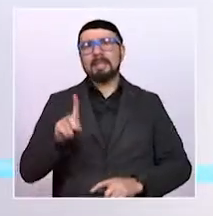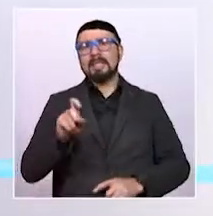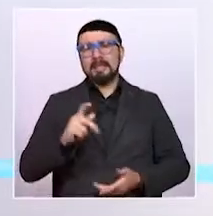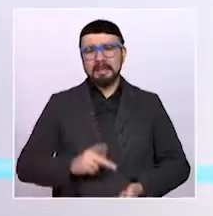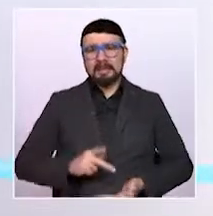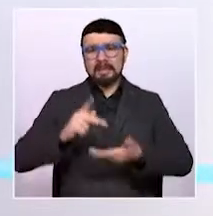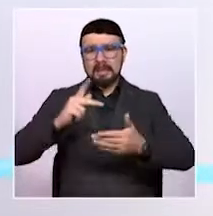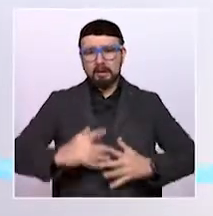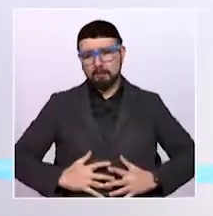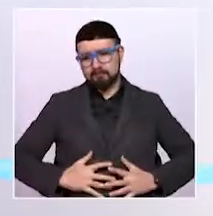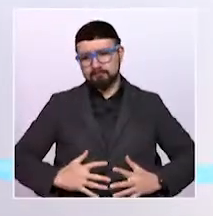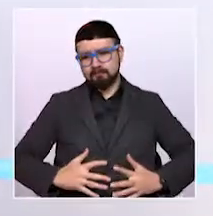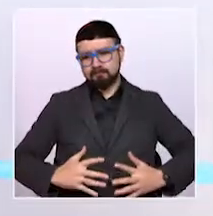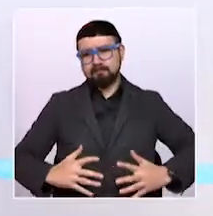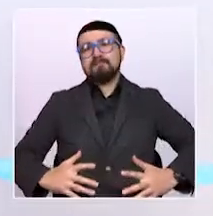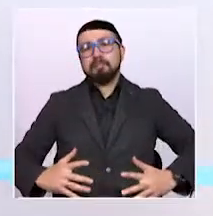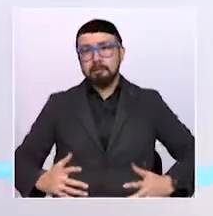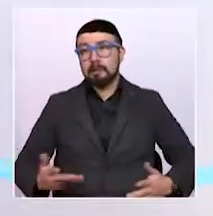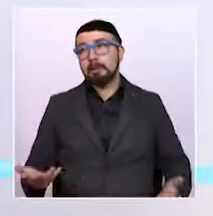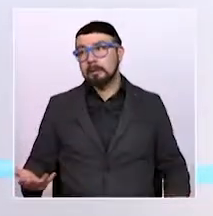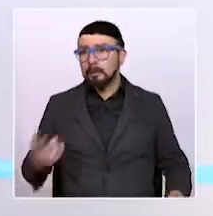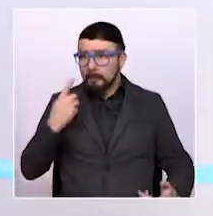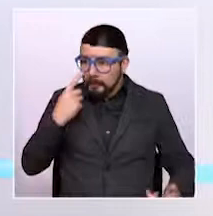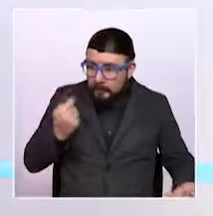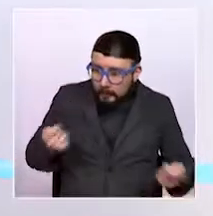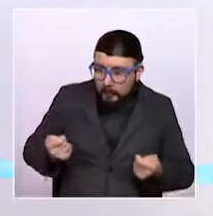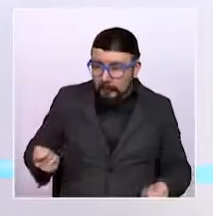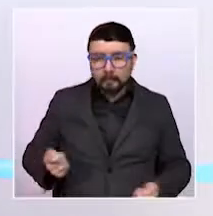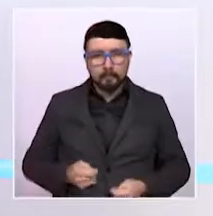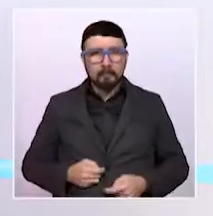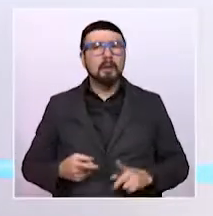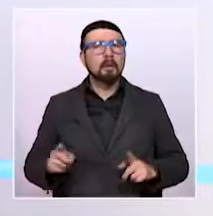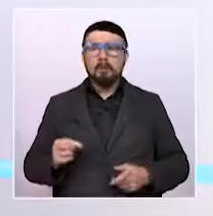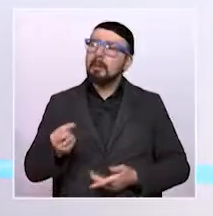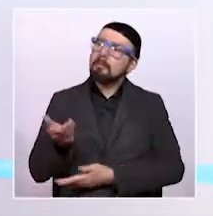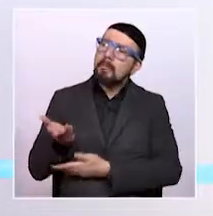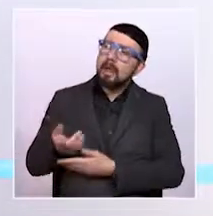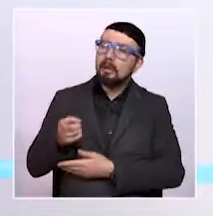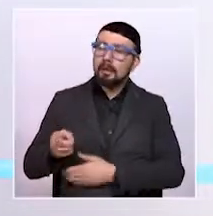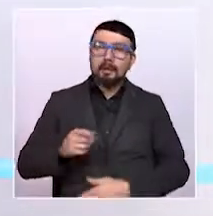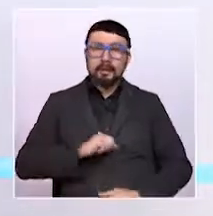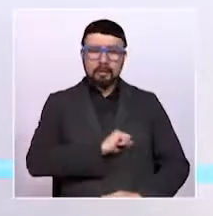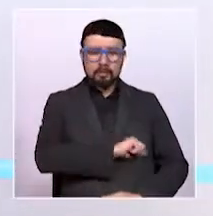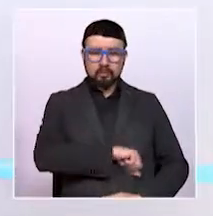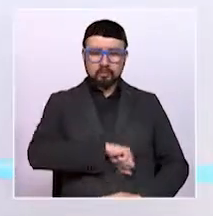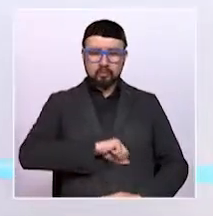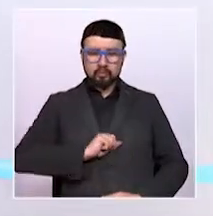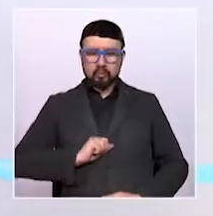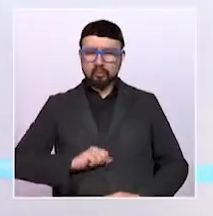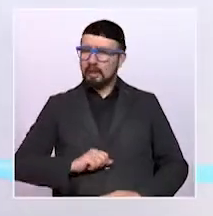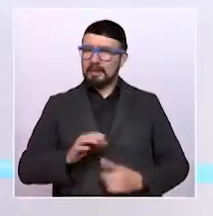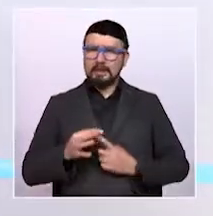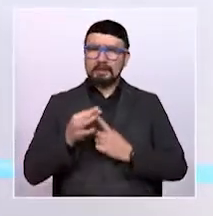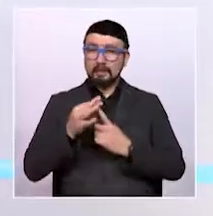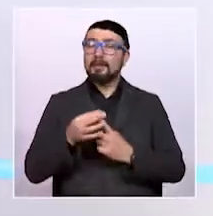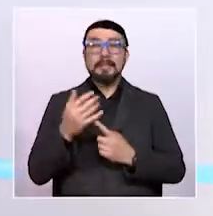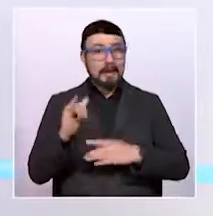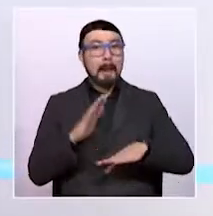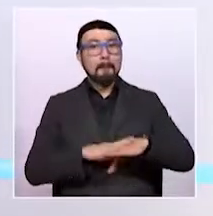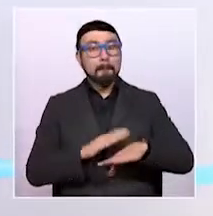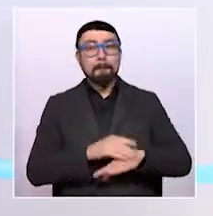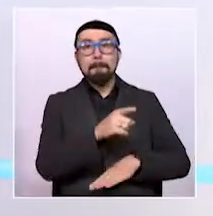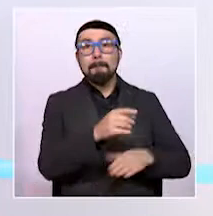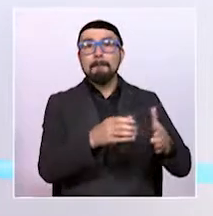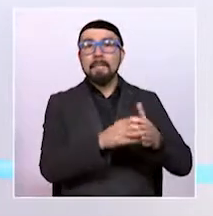cuando llega el control prenatal además pedimos ecografías que son especializadas ya nos han autorizado en la cps es